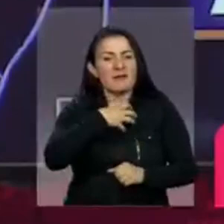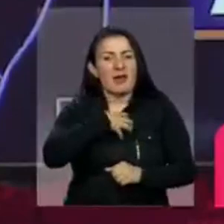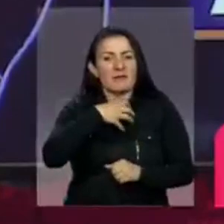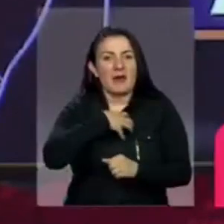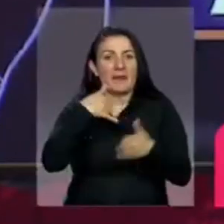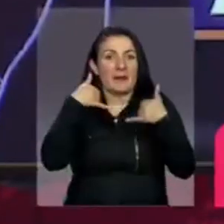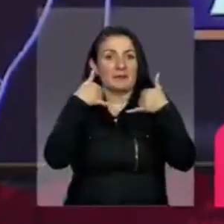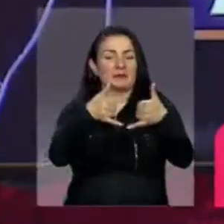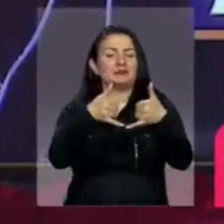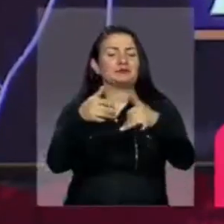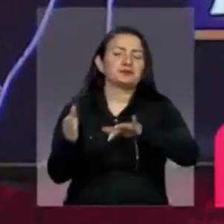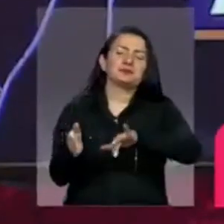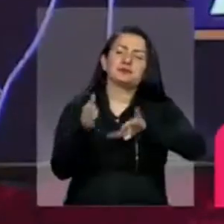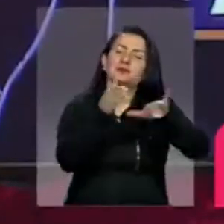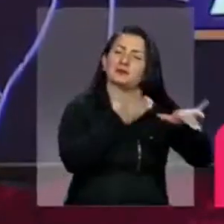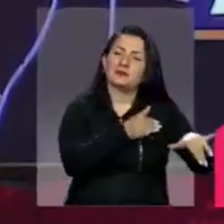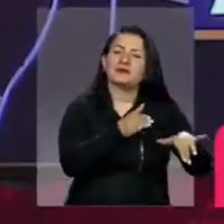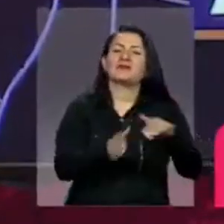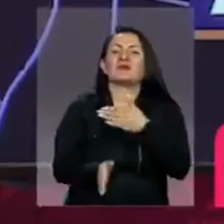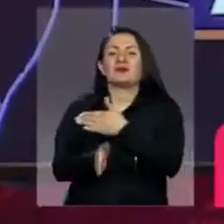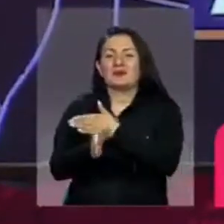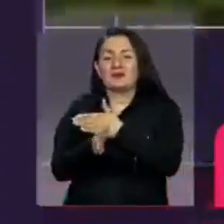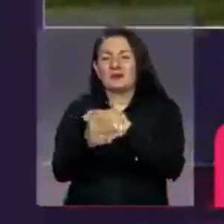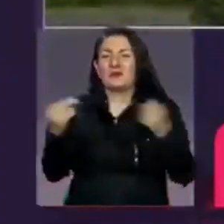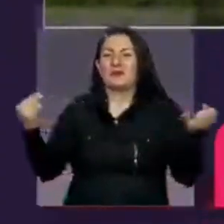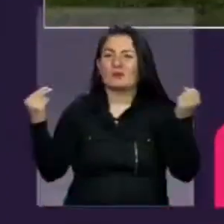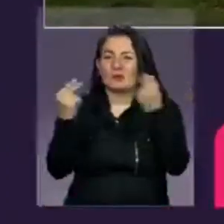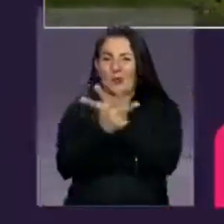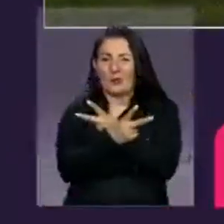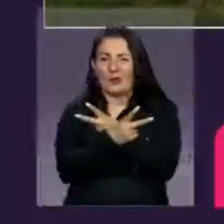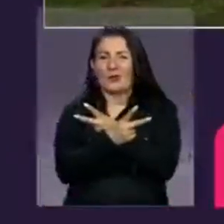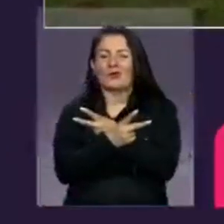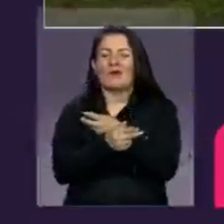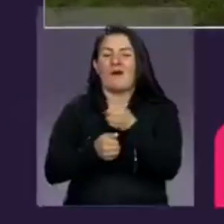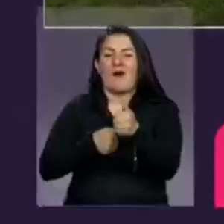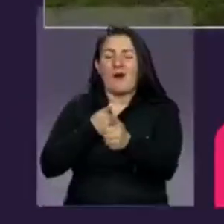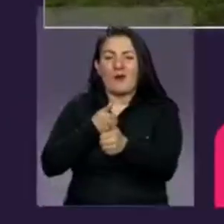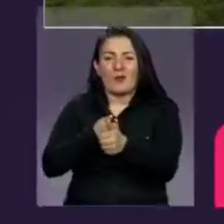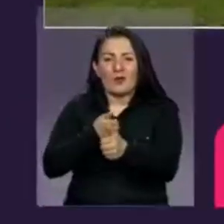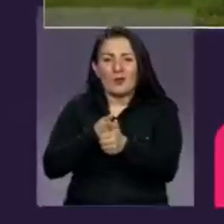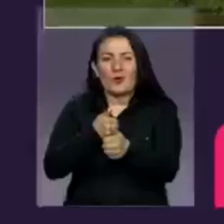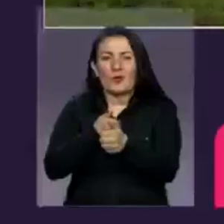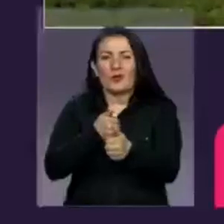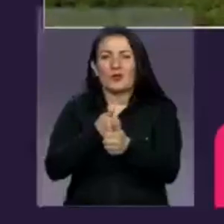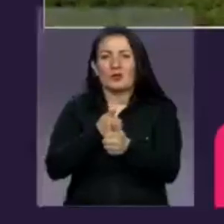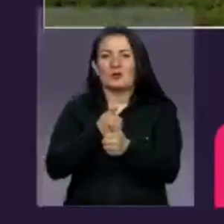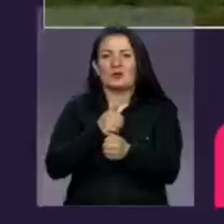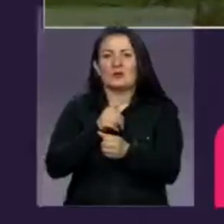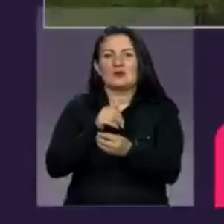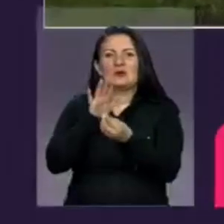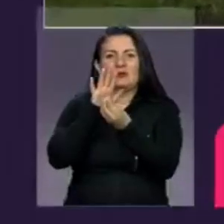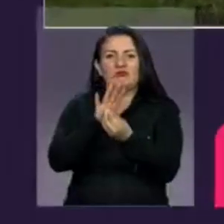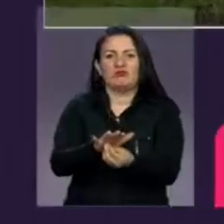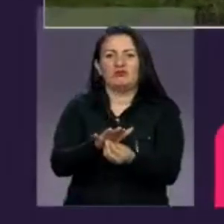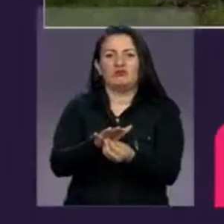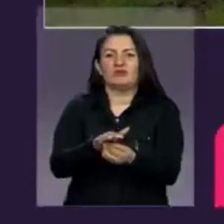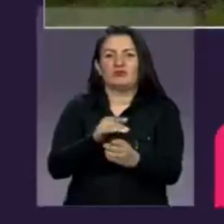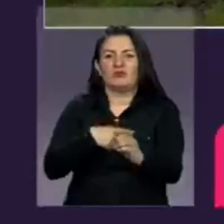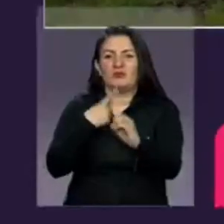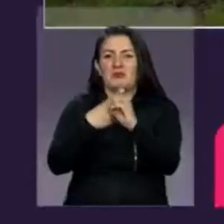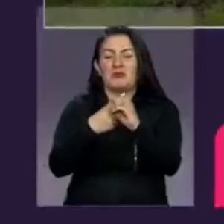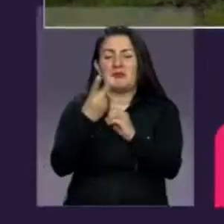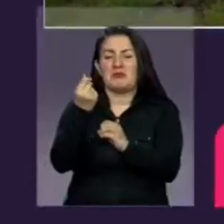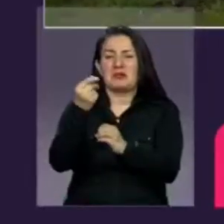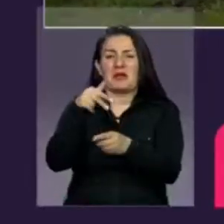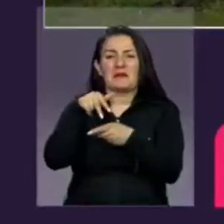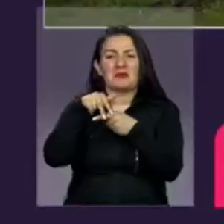en el cual siguen habiendo violencias, acosos, vetos, pocos recursos,